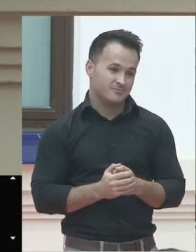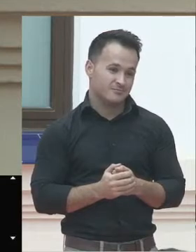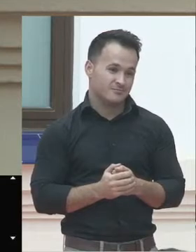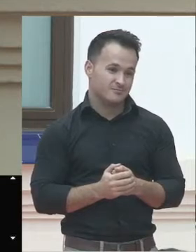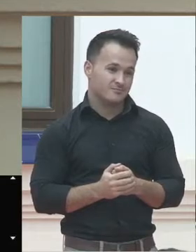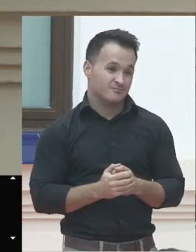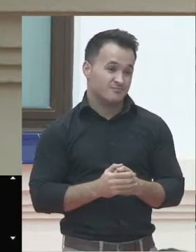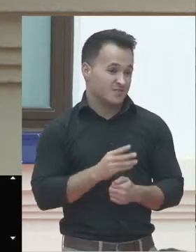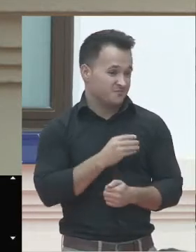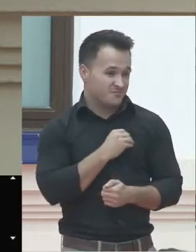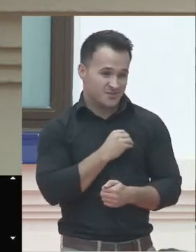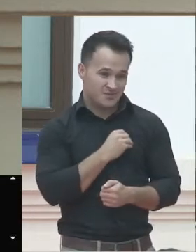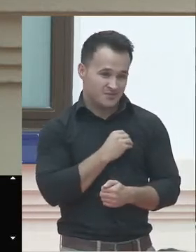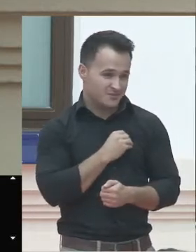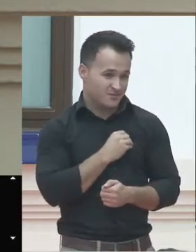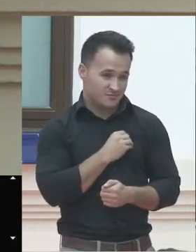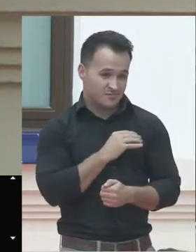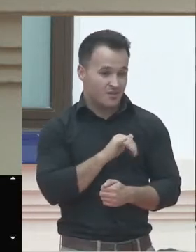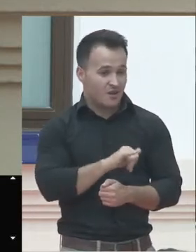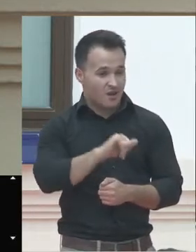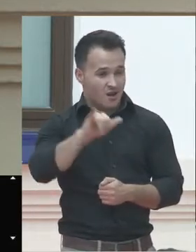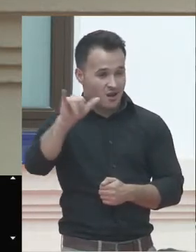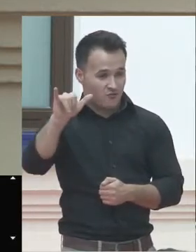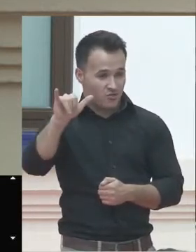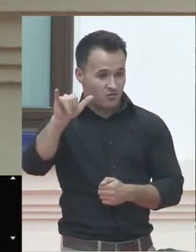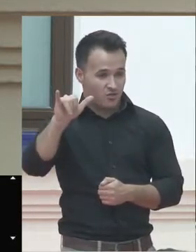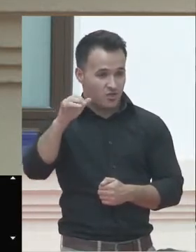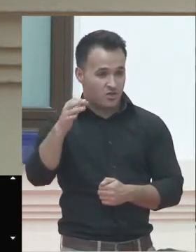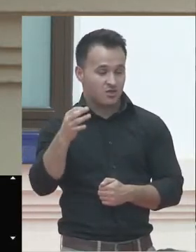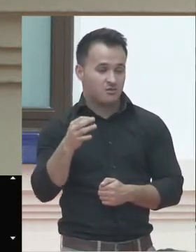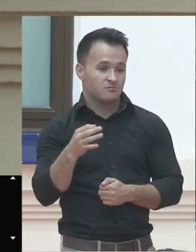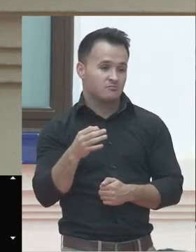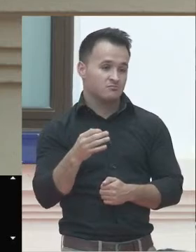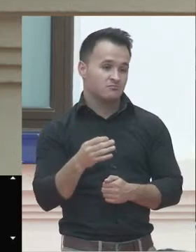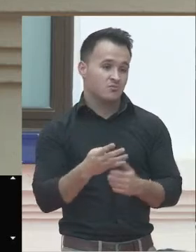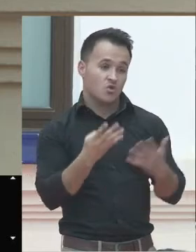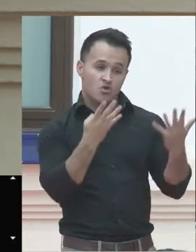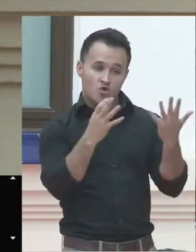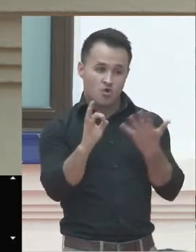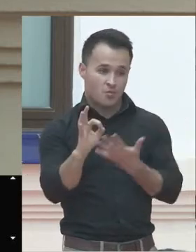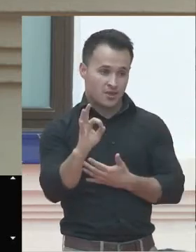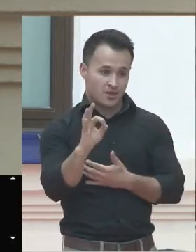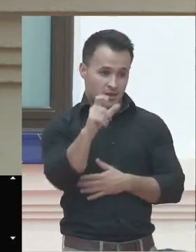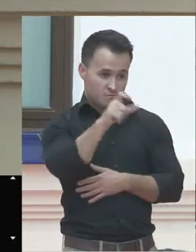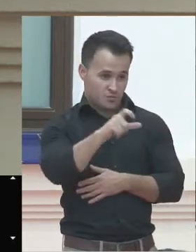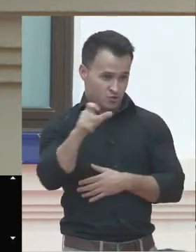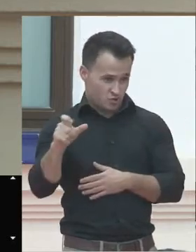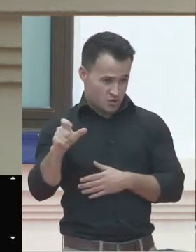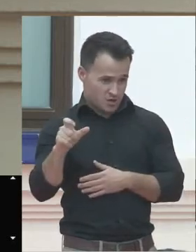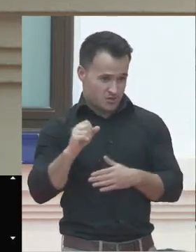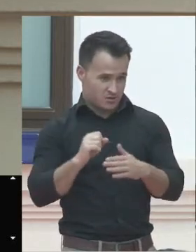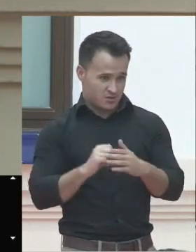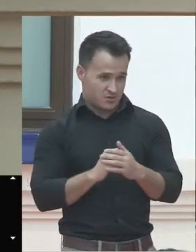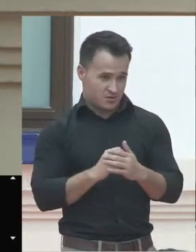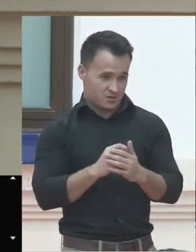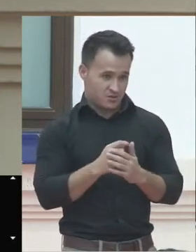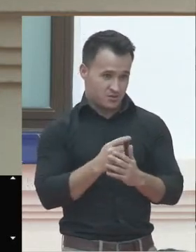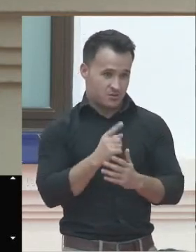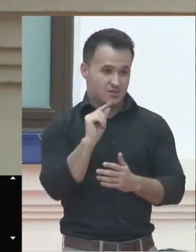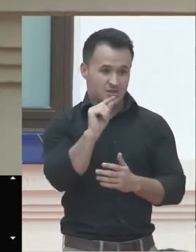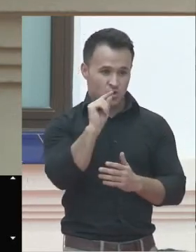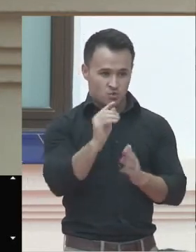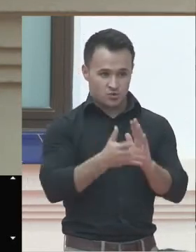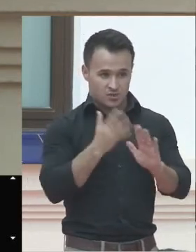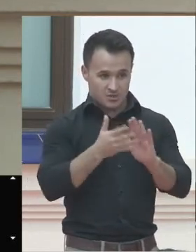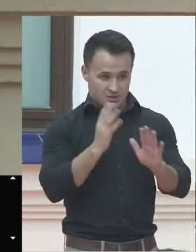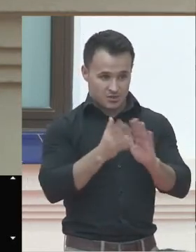Lamentablemente, el avión tiene que ser evacuado en 90 segundos en caso que haya un accidente, con lo cual el número de